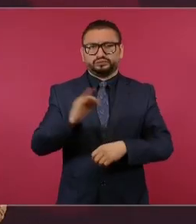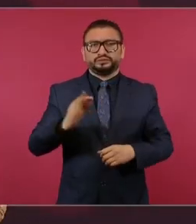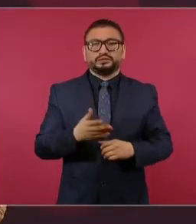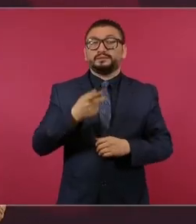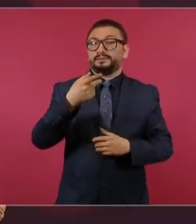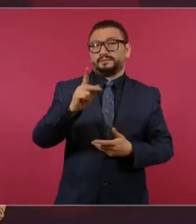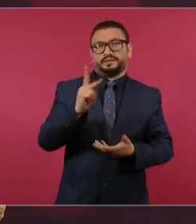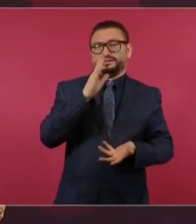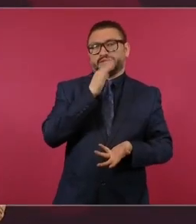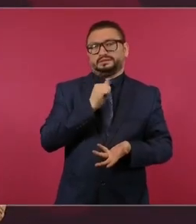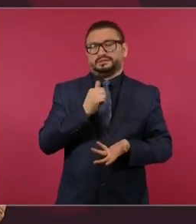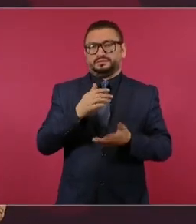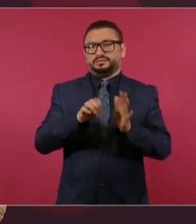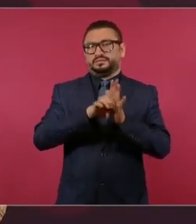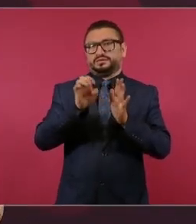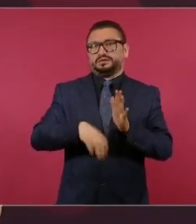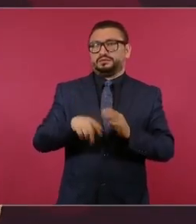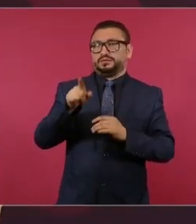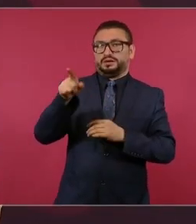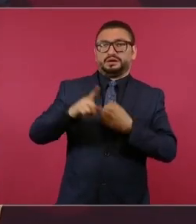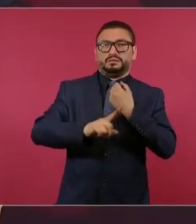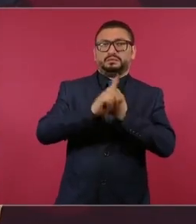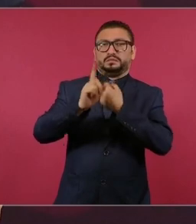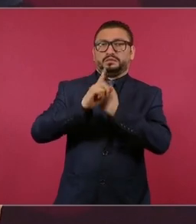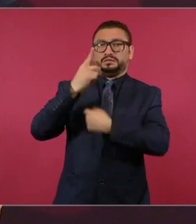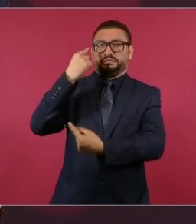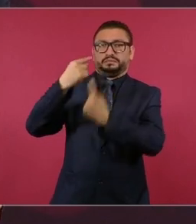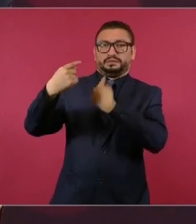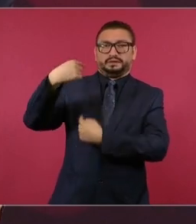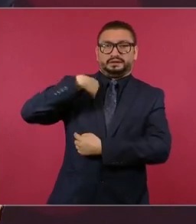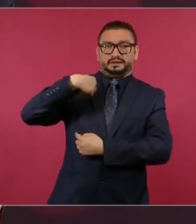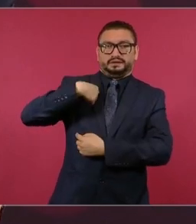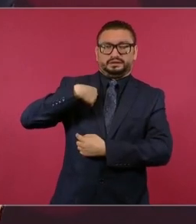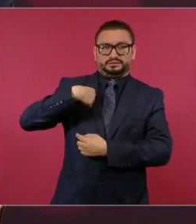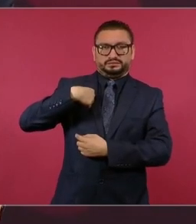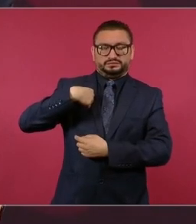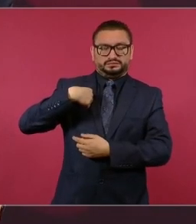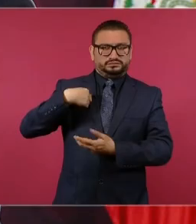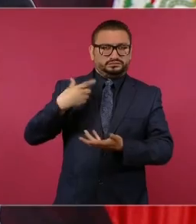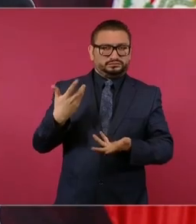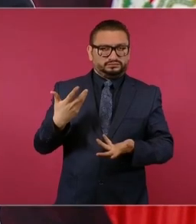no es posible que porque tienen problemas conmigo